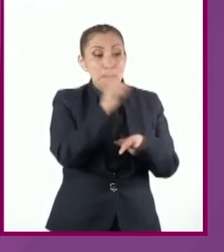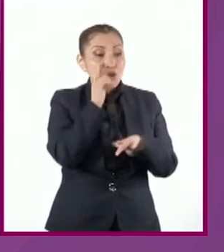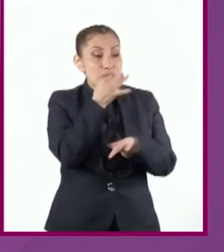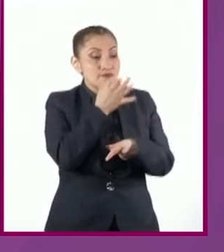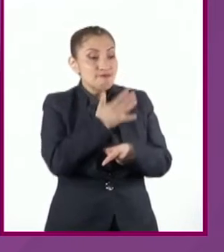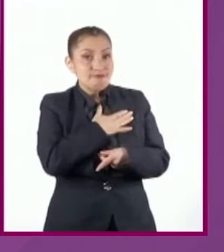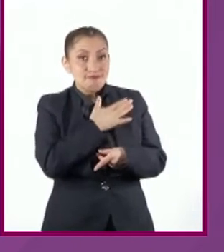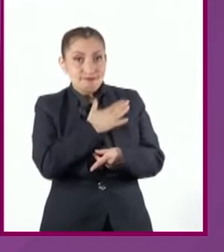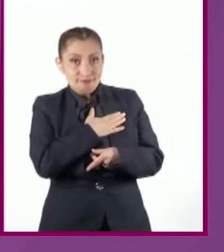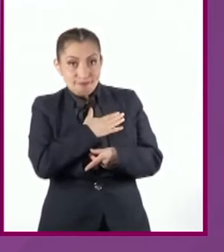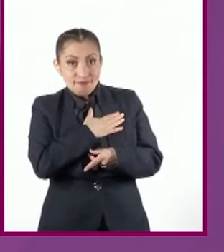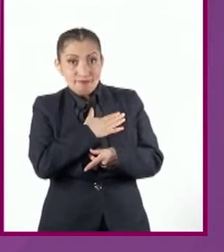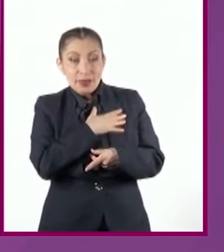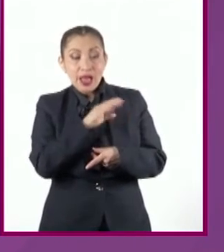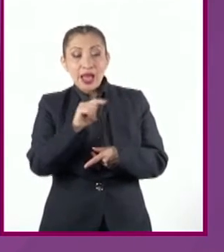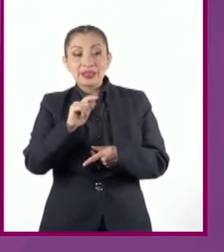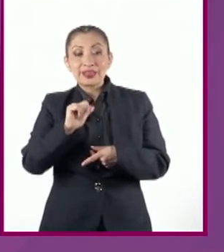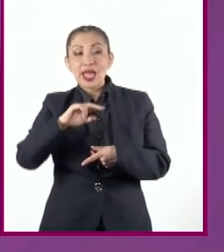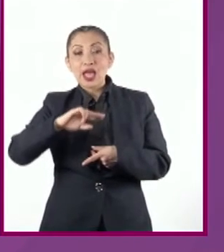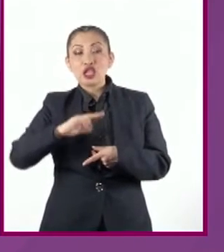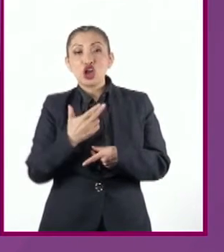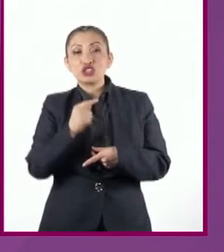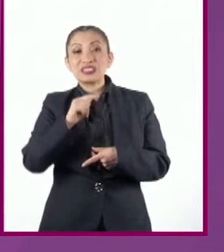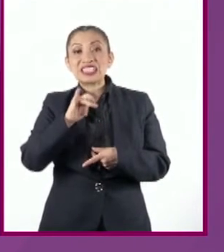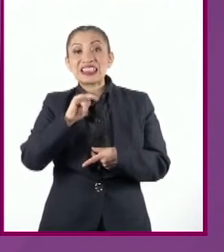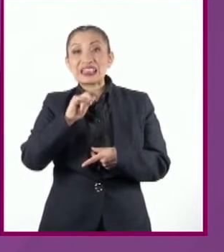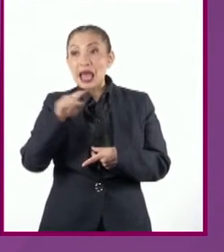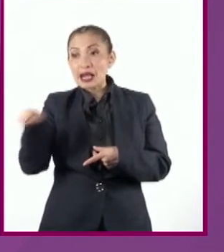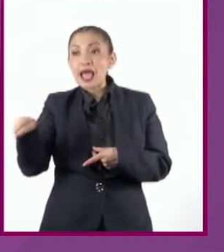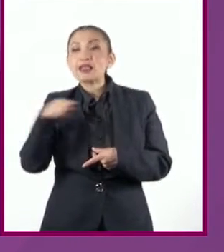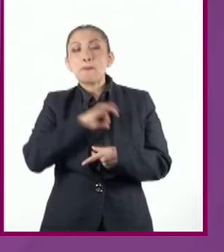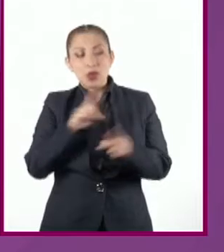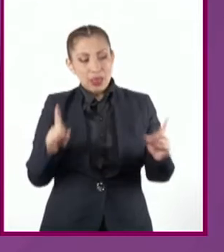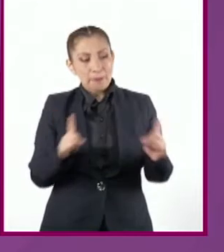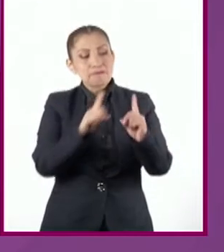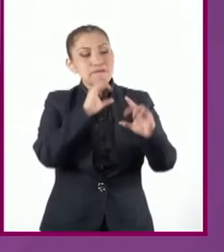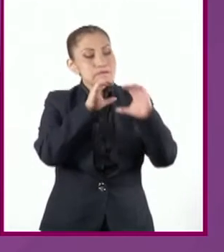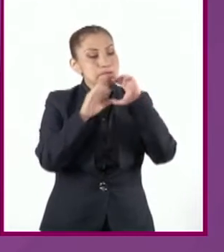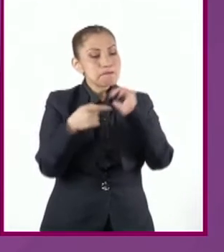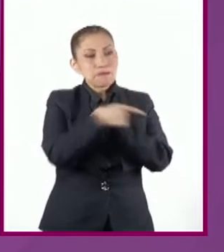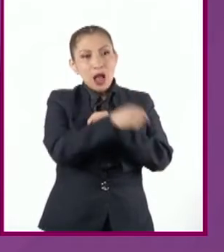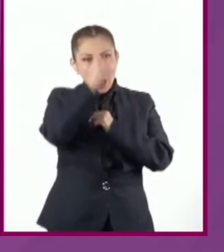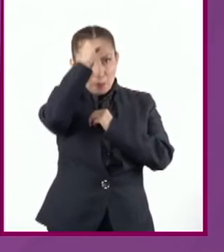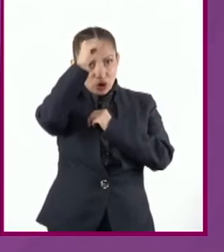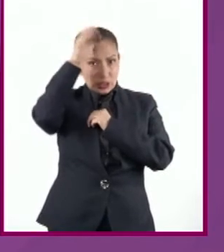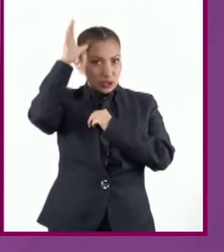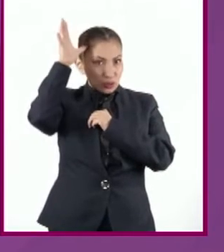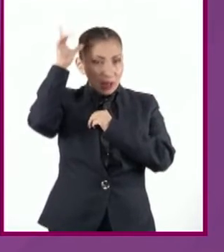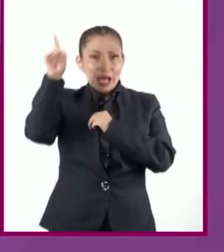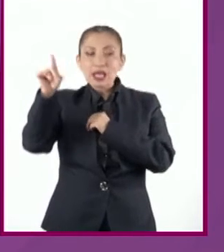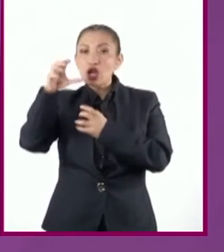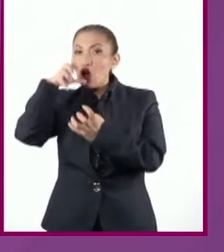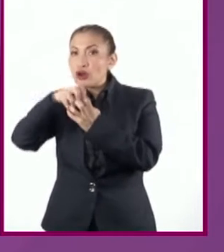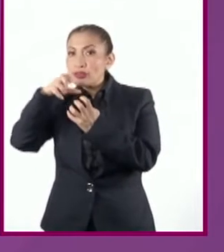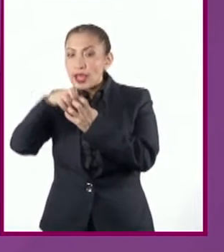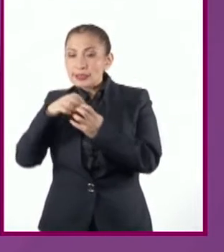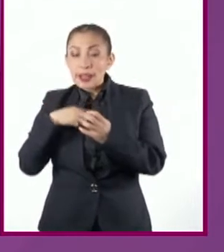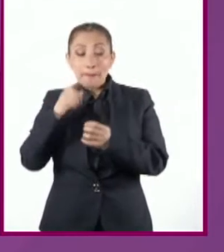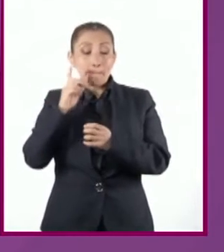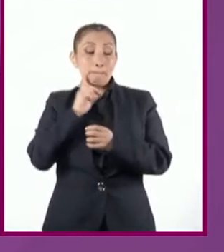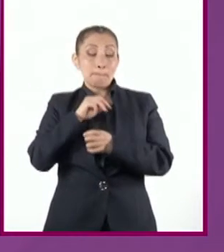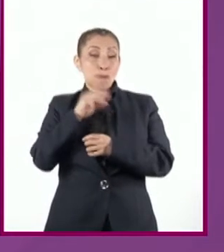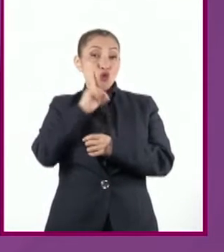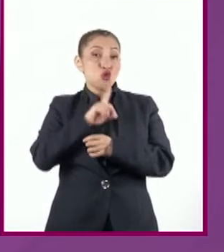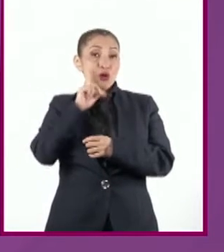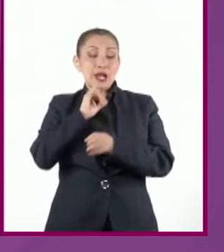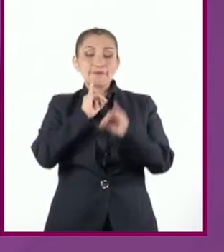había confesado. En Tenochtitlan hizo posibles las conversaciones entre Moctezuma y Cortés, en las que Marina